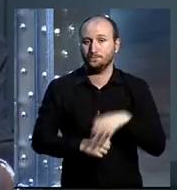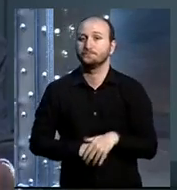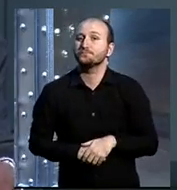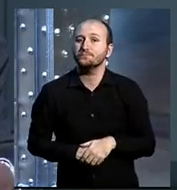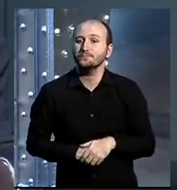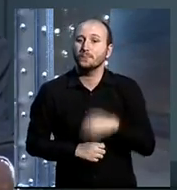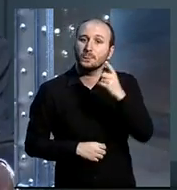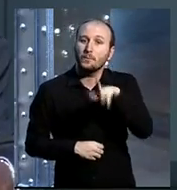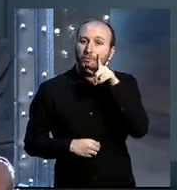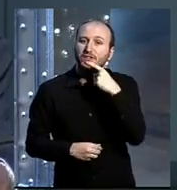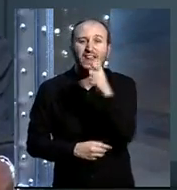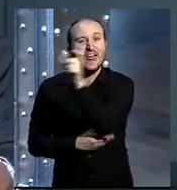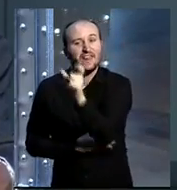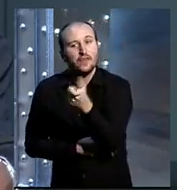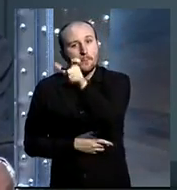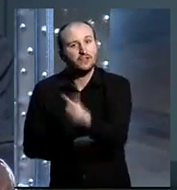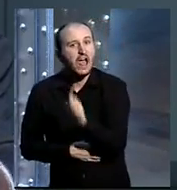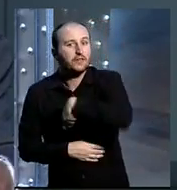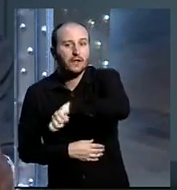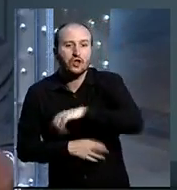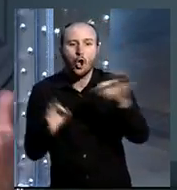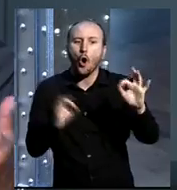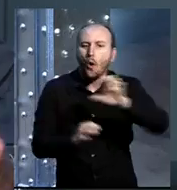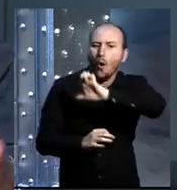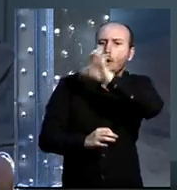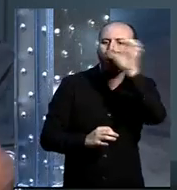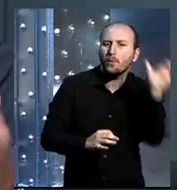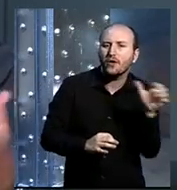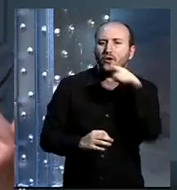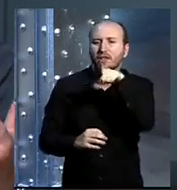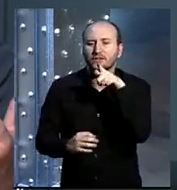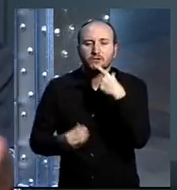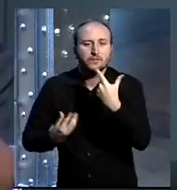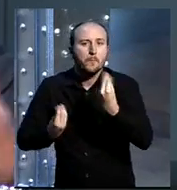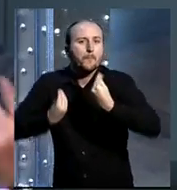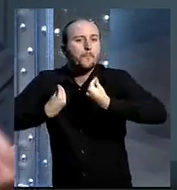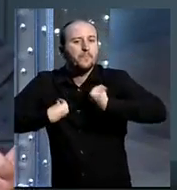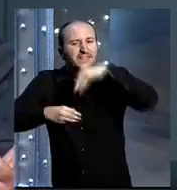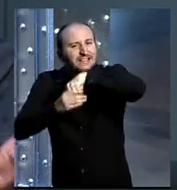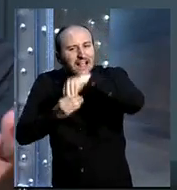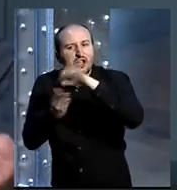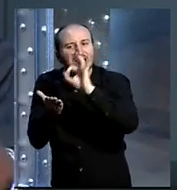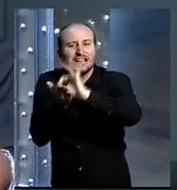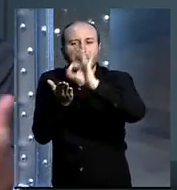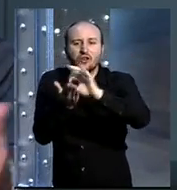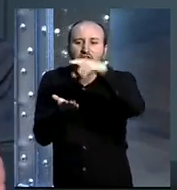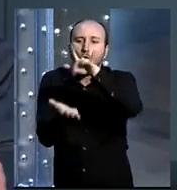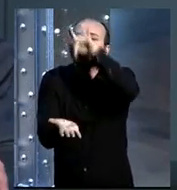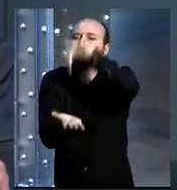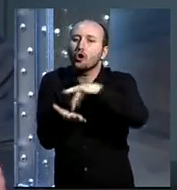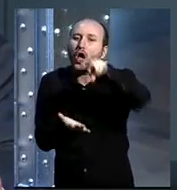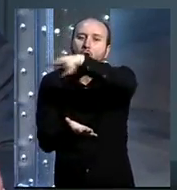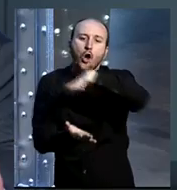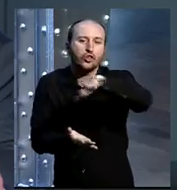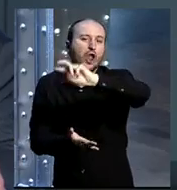¿Cómo garantizar que los datos de los españoles o de los europeos que están residiendo en servidores que están en otra parte del mundo, etcétera,